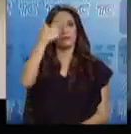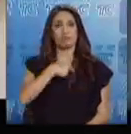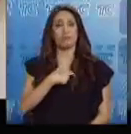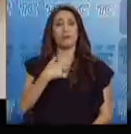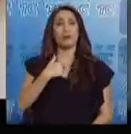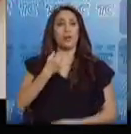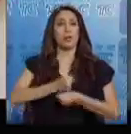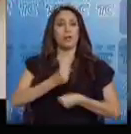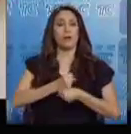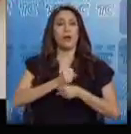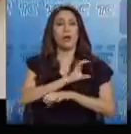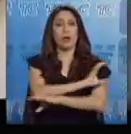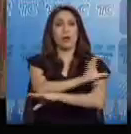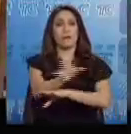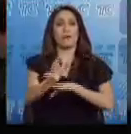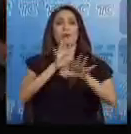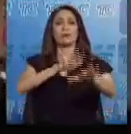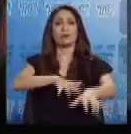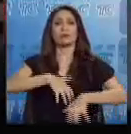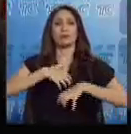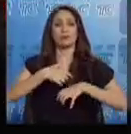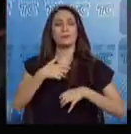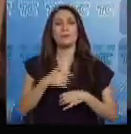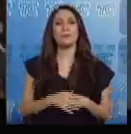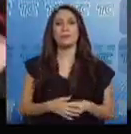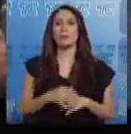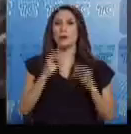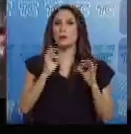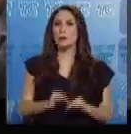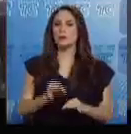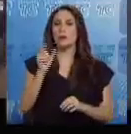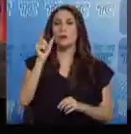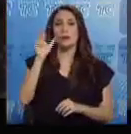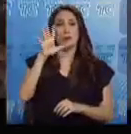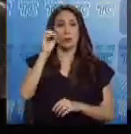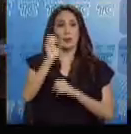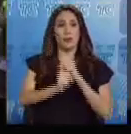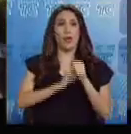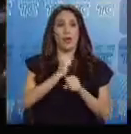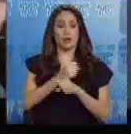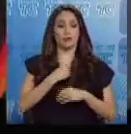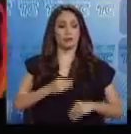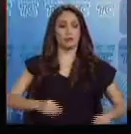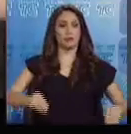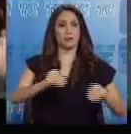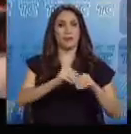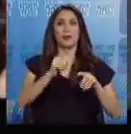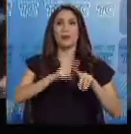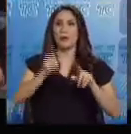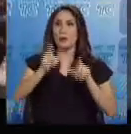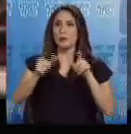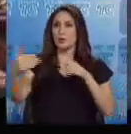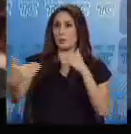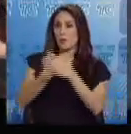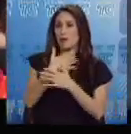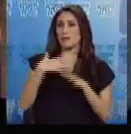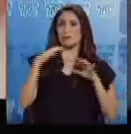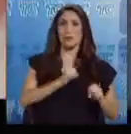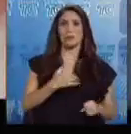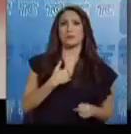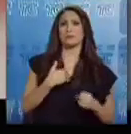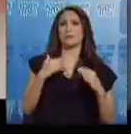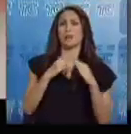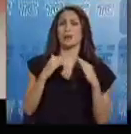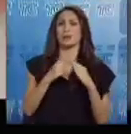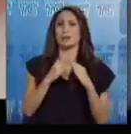de la zona de Limón, en declaraciones a una radio, dijo tener dominio por 50 años de un terreno que también fue invadido por parte de este grupo antiminero.